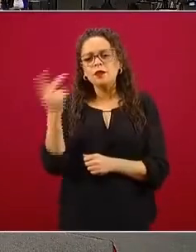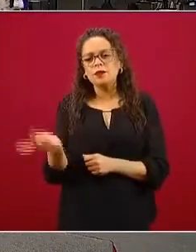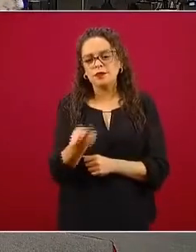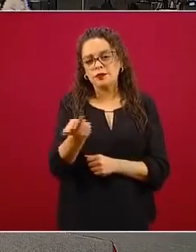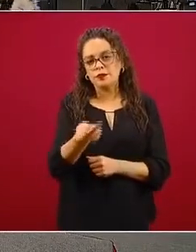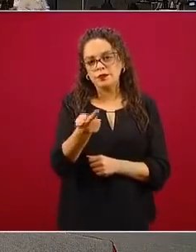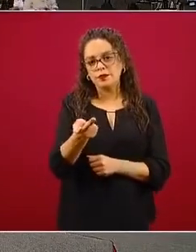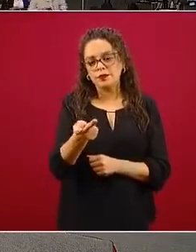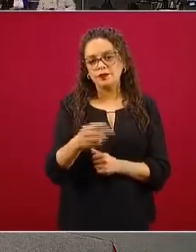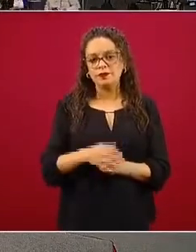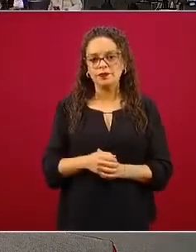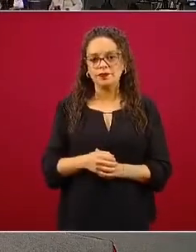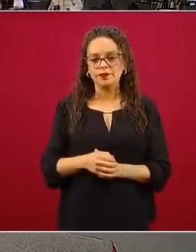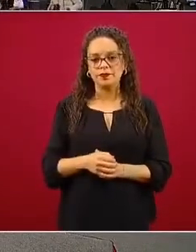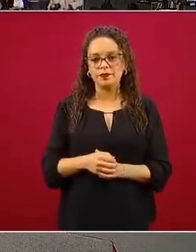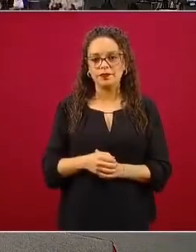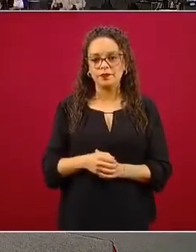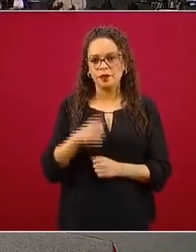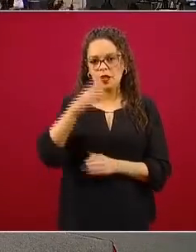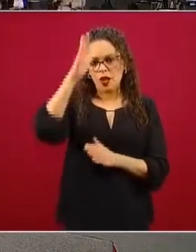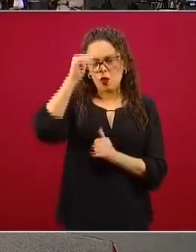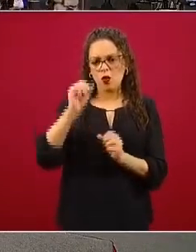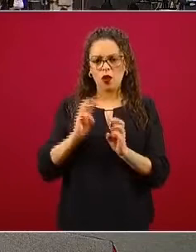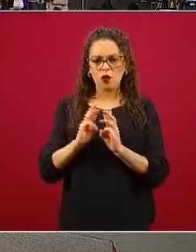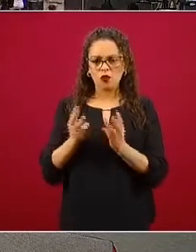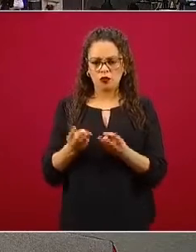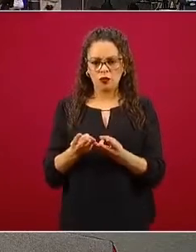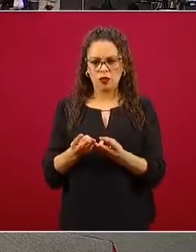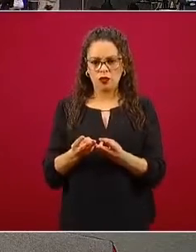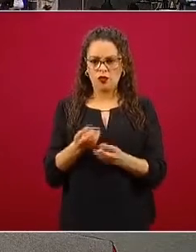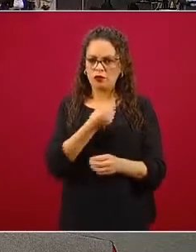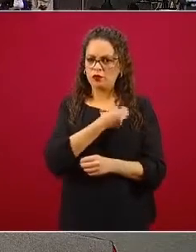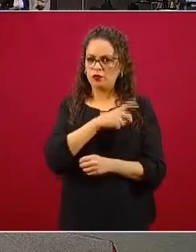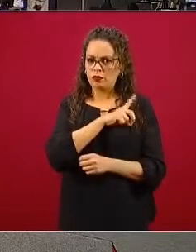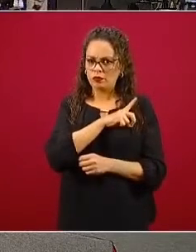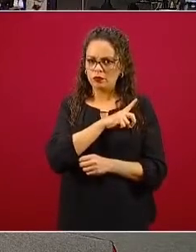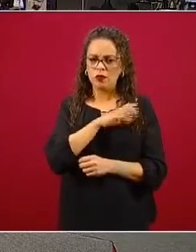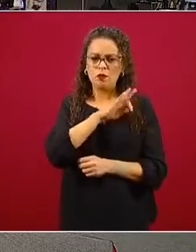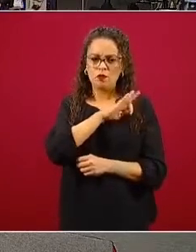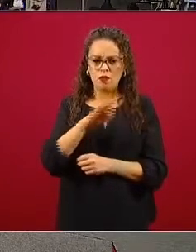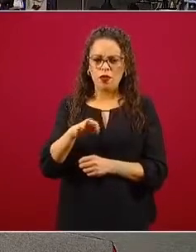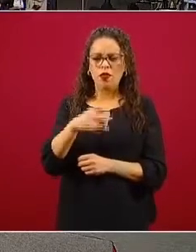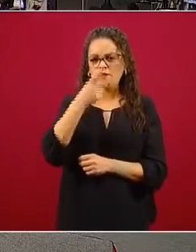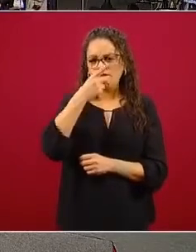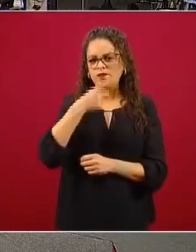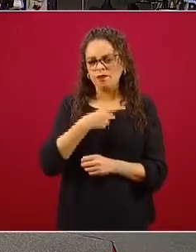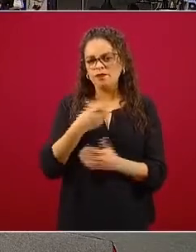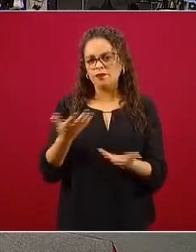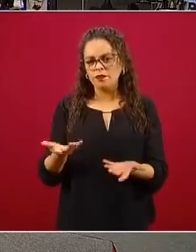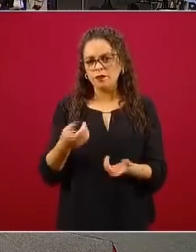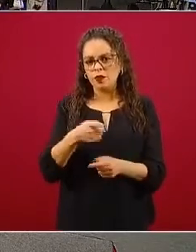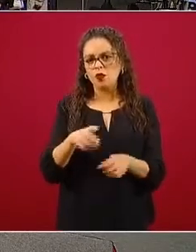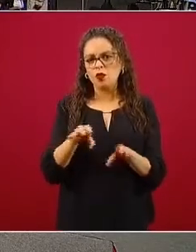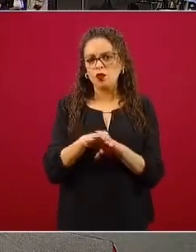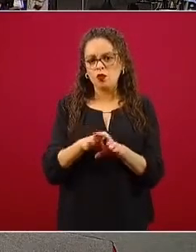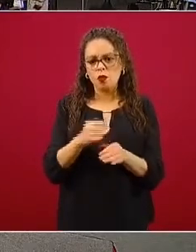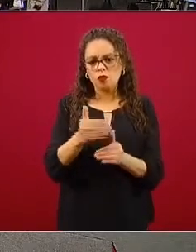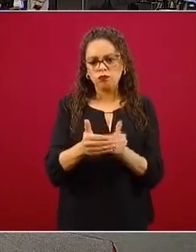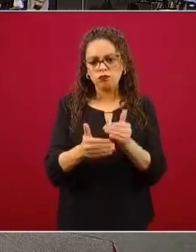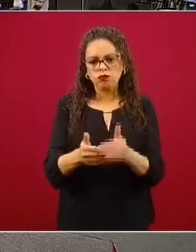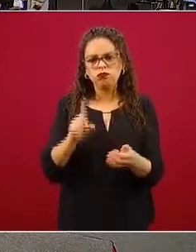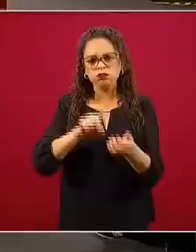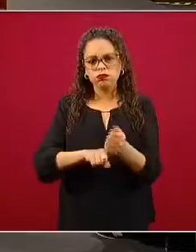Preguntarle sobre los acuerdos del Consejo de Salubridad, ¿me puede informar cómo va a funcionar los